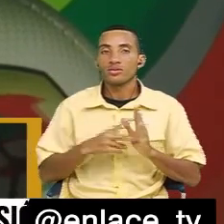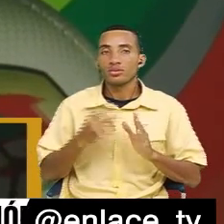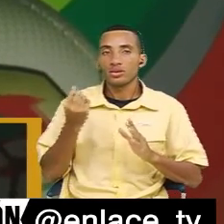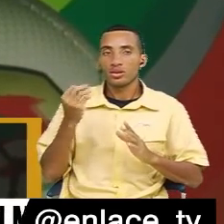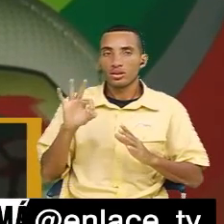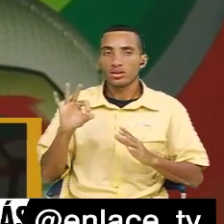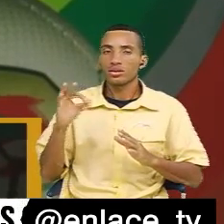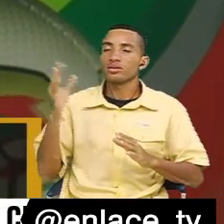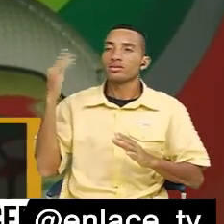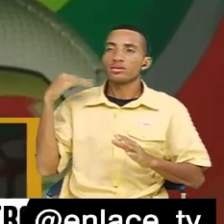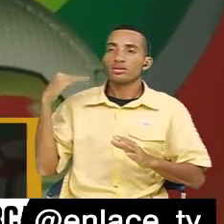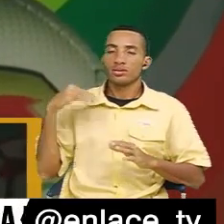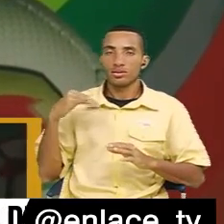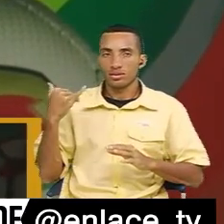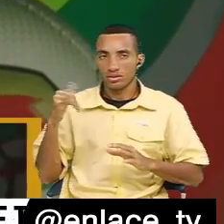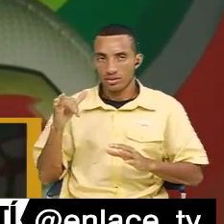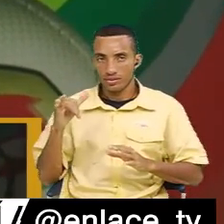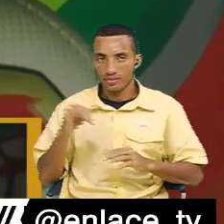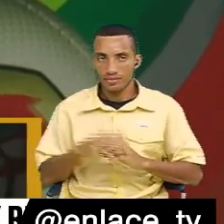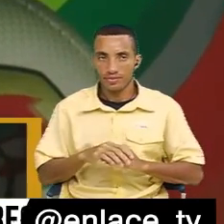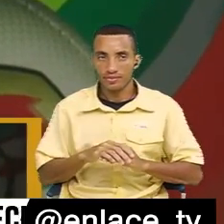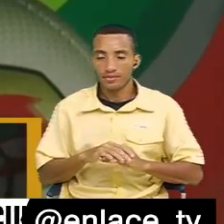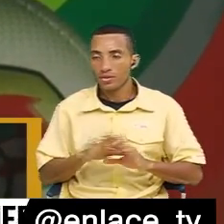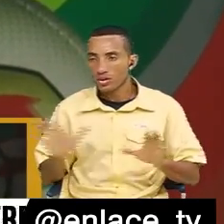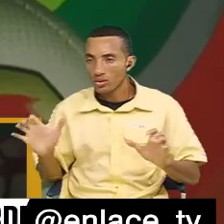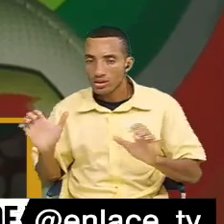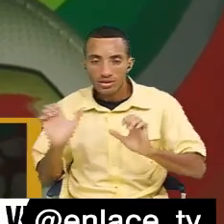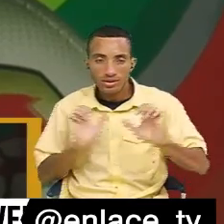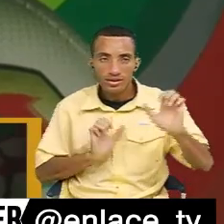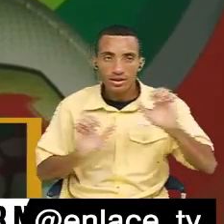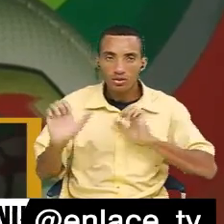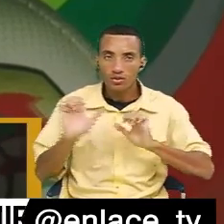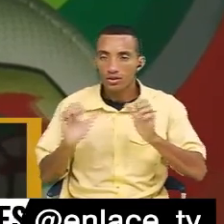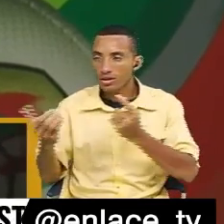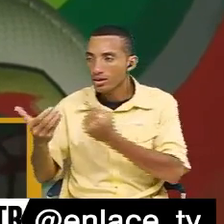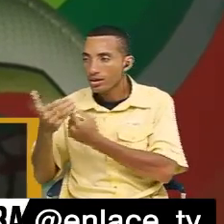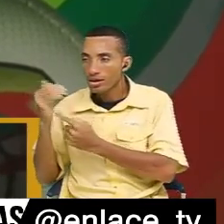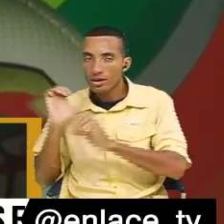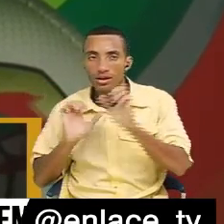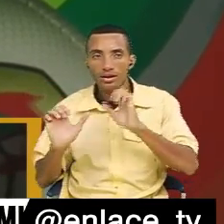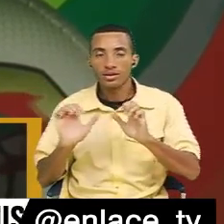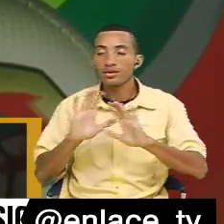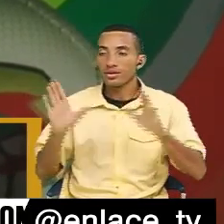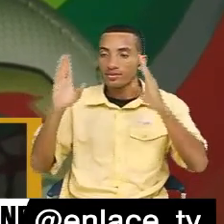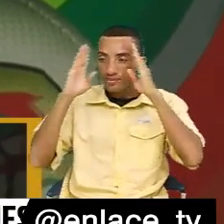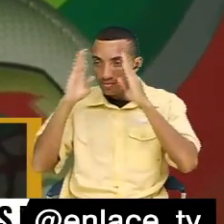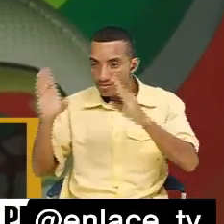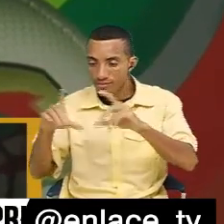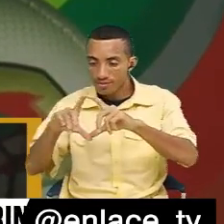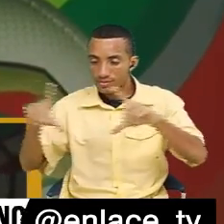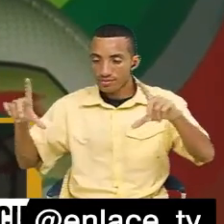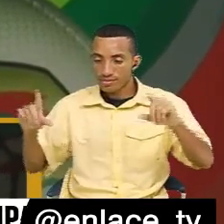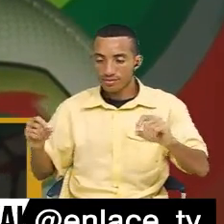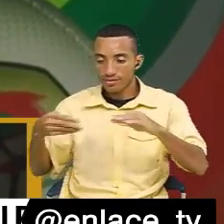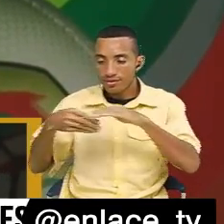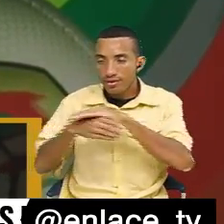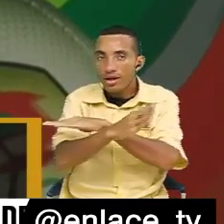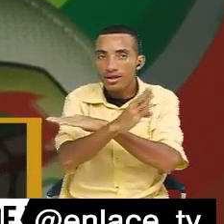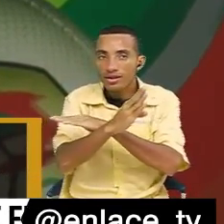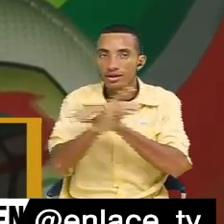nosotros. Todas las disposiciones de seguridad, toda la atención en las boleterías, estamos en los puntos de